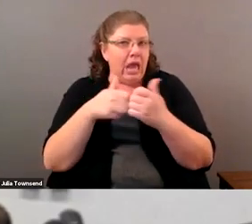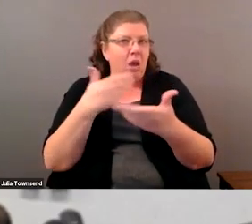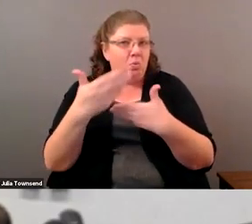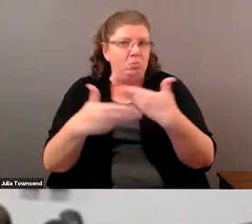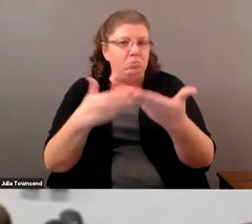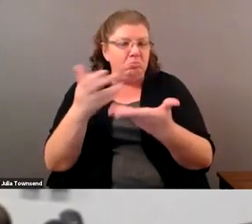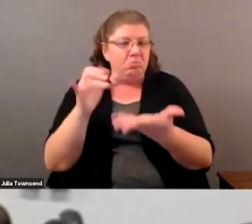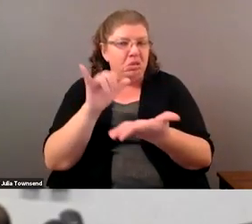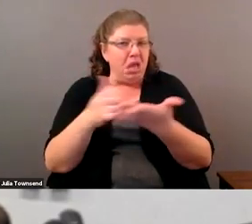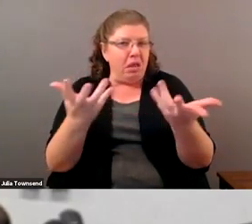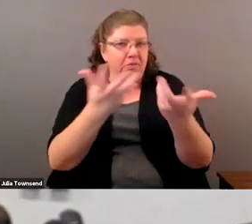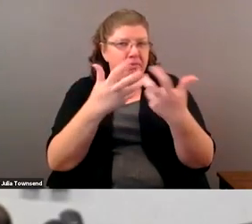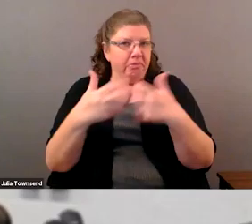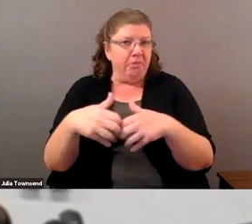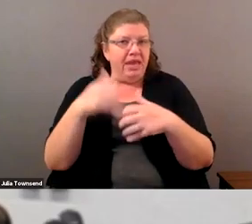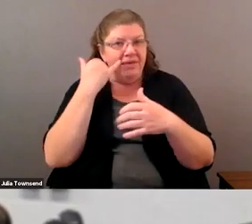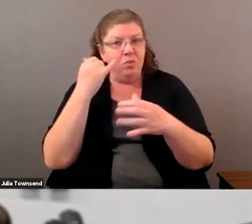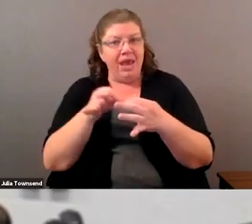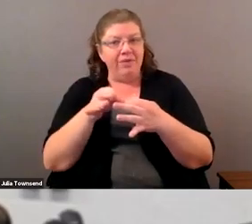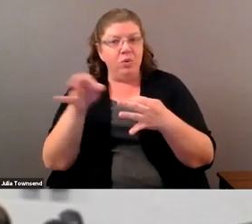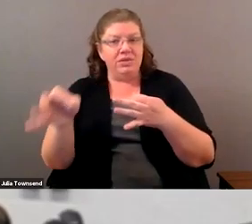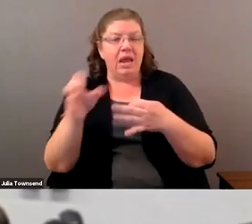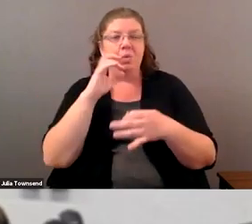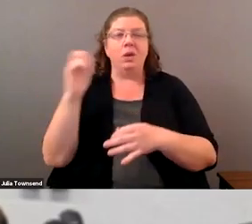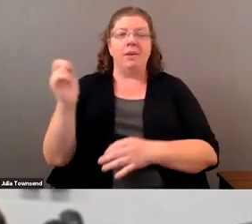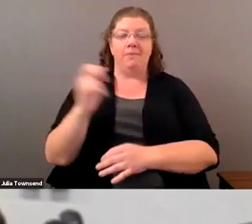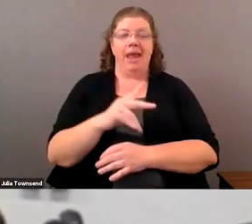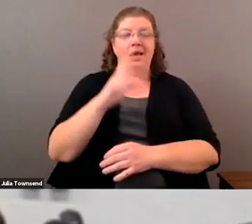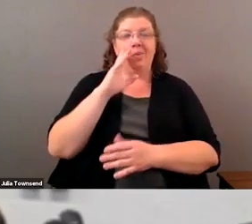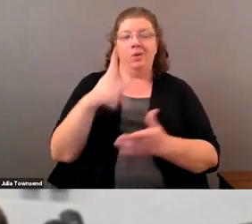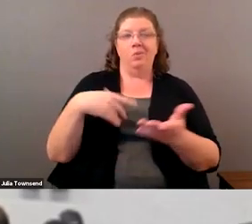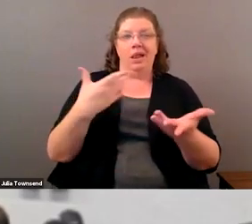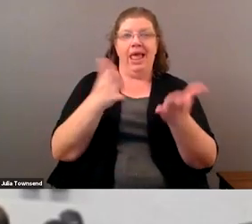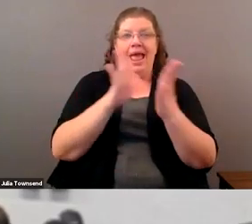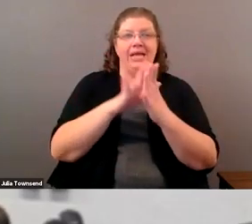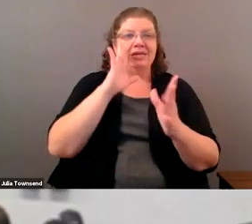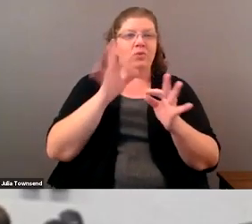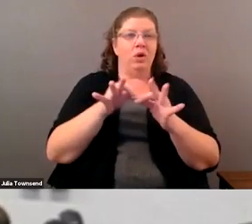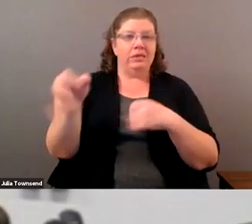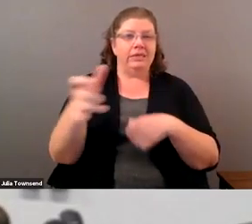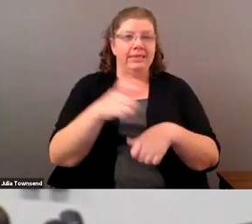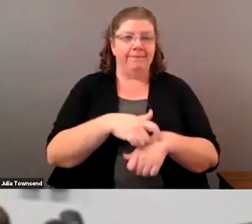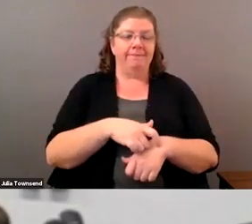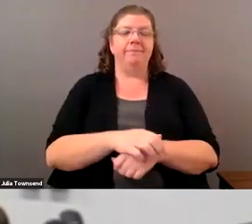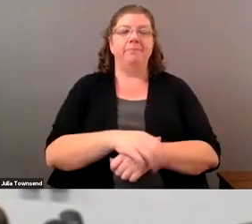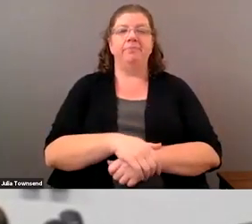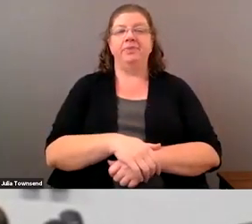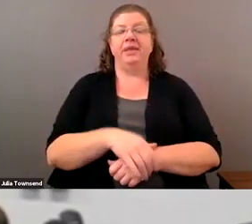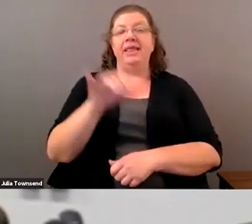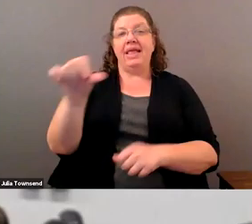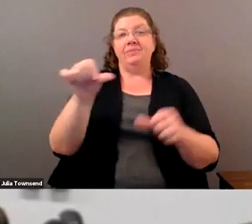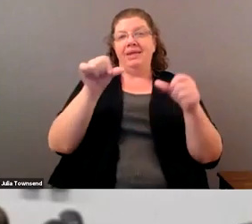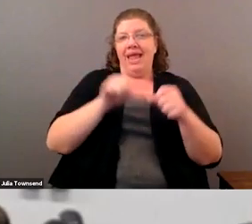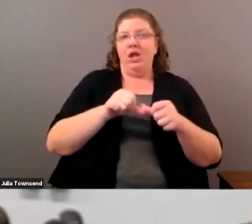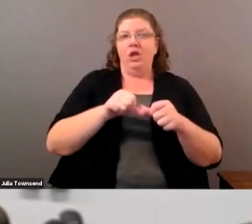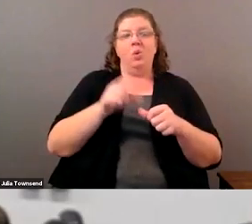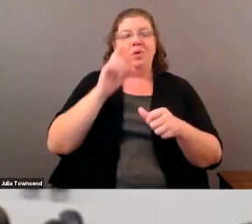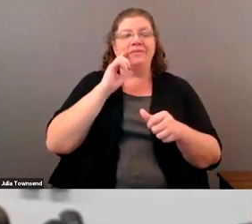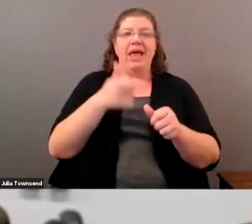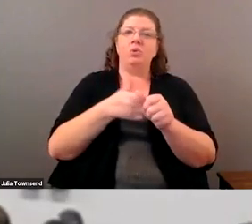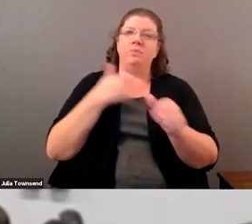este cargo en implementado por seis meses ver cómo funciona y si tenemos que extenderlo entonces regresaríamos